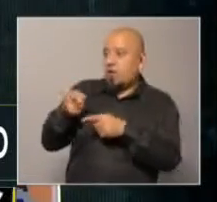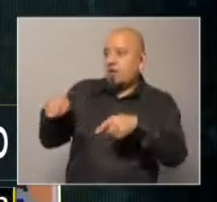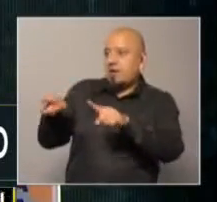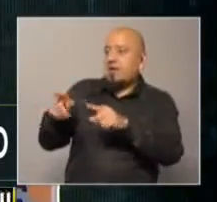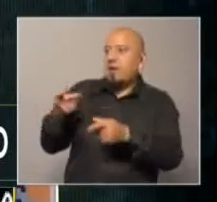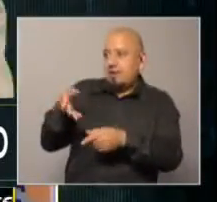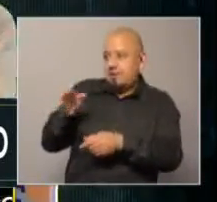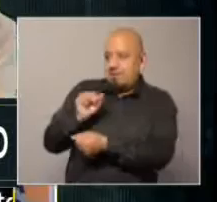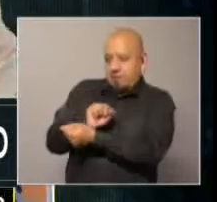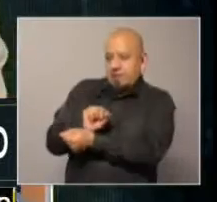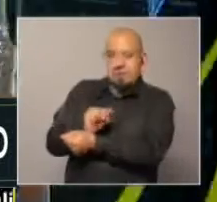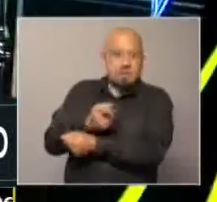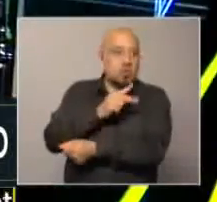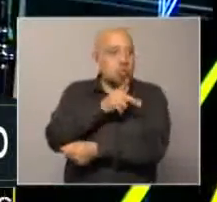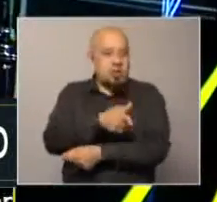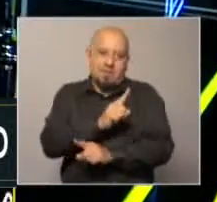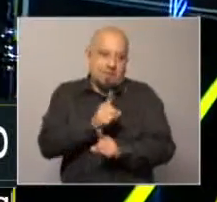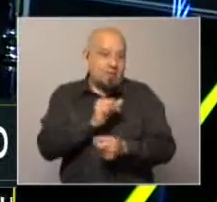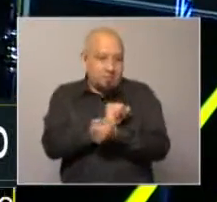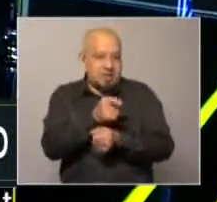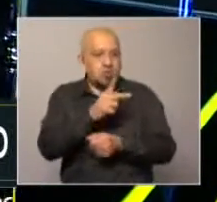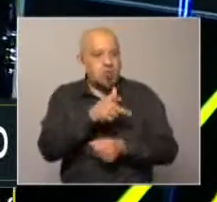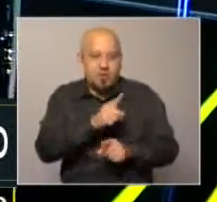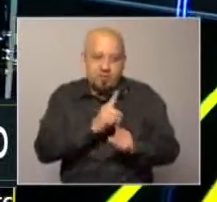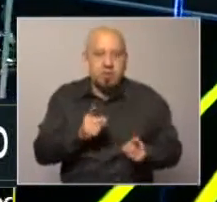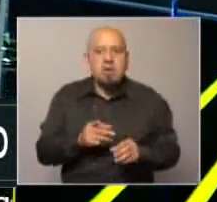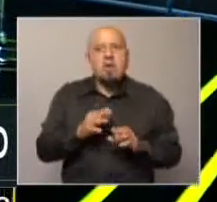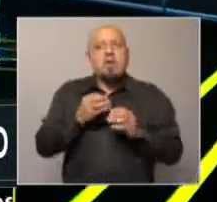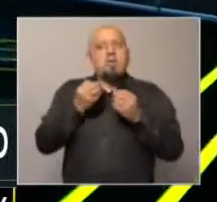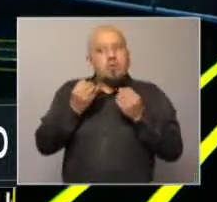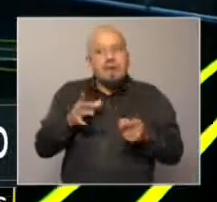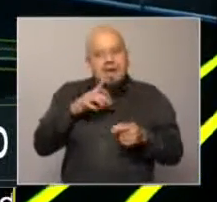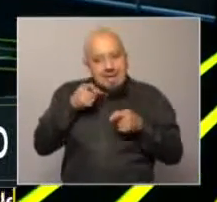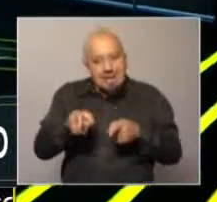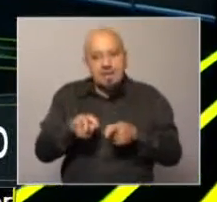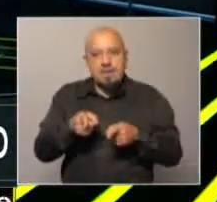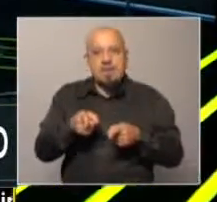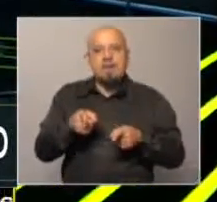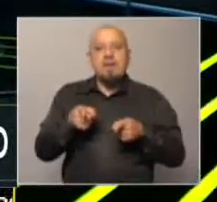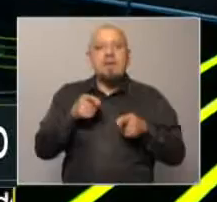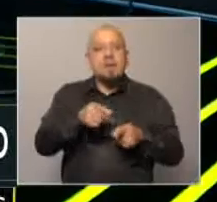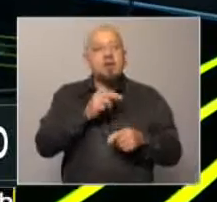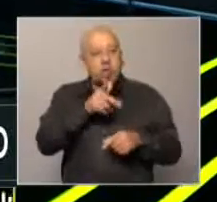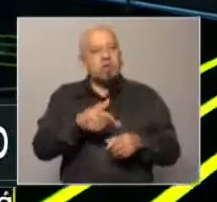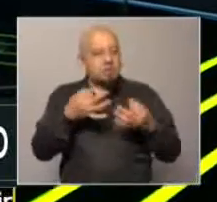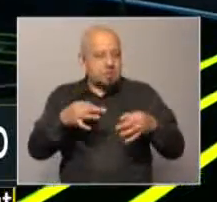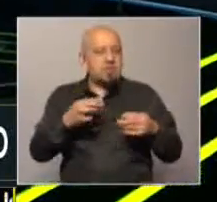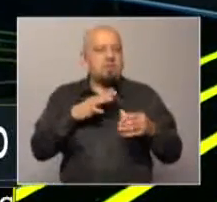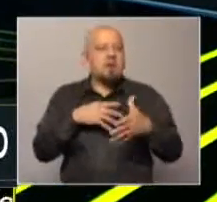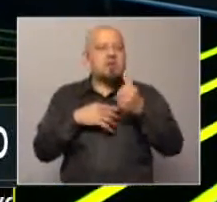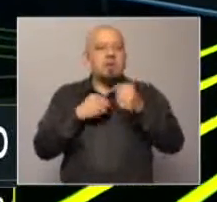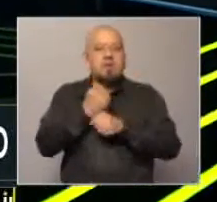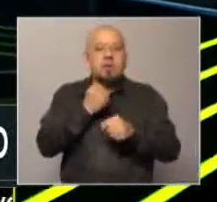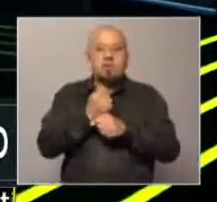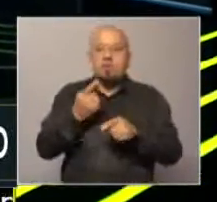penal, que tu hijo, por suerte, no lo tuvo que pasar, y porque hay que apuntalar ahí, y a tu hijo seguramente le va a ir bien y seguramente va a conseguir trabajo,